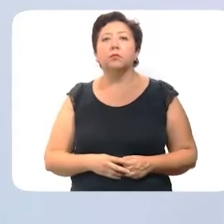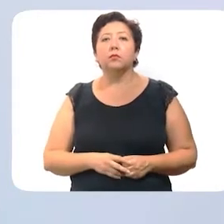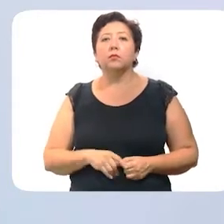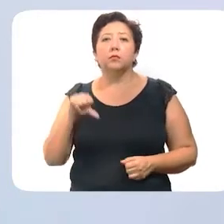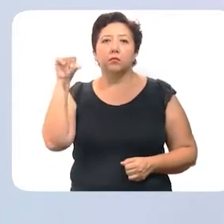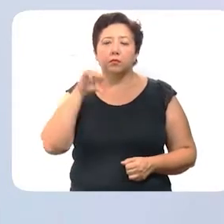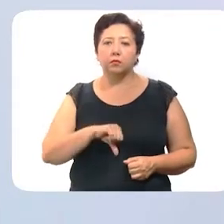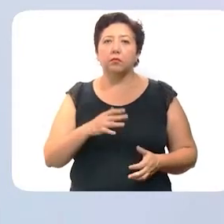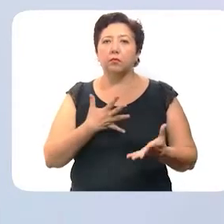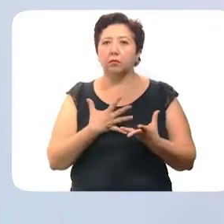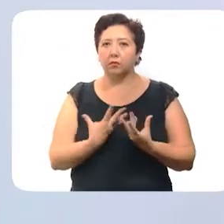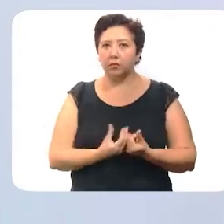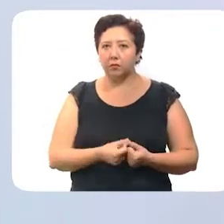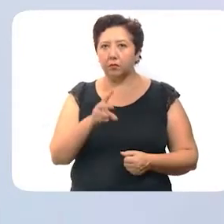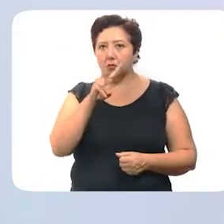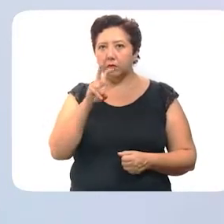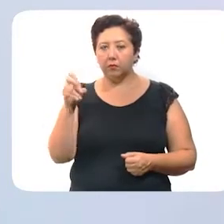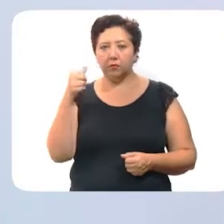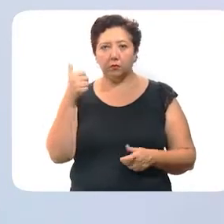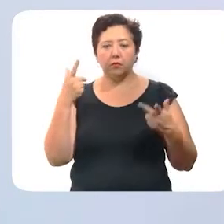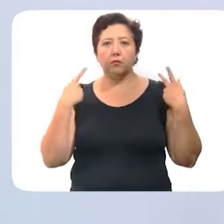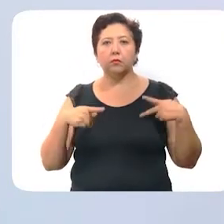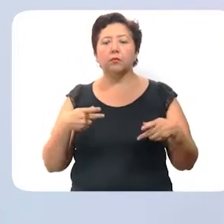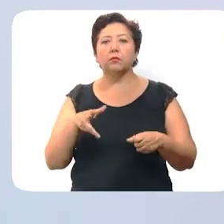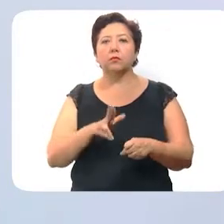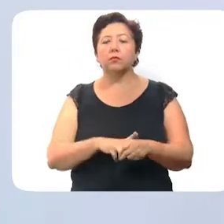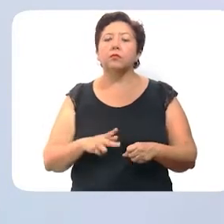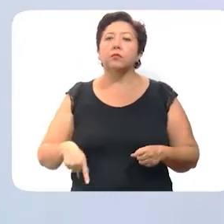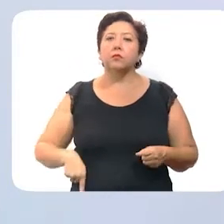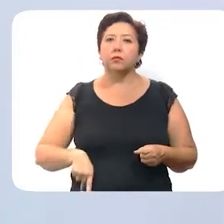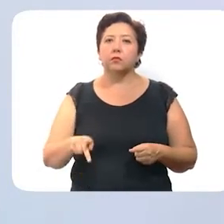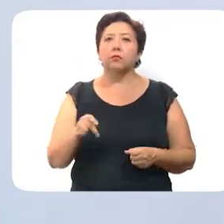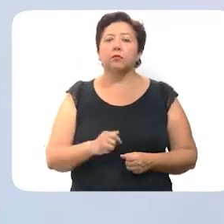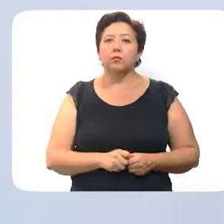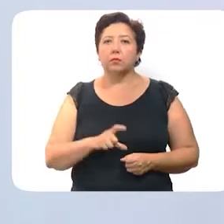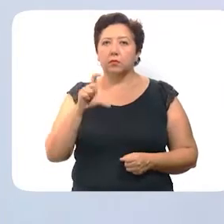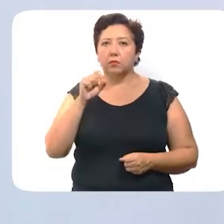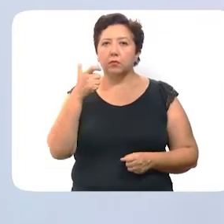diarios. El día de hoy tenemos 206 pacientes en hospitales públicos.